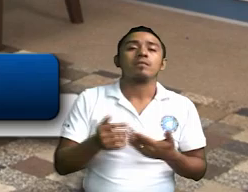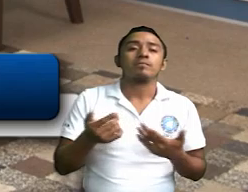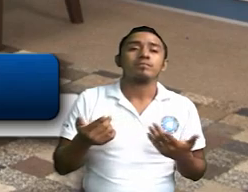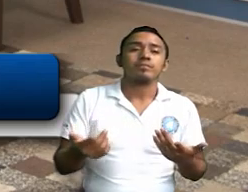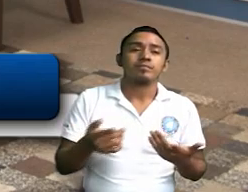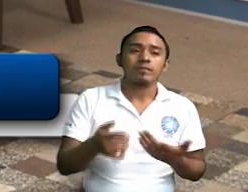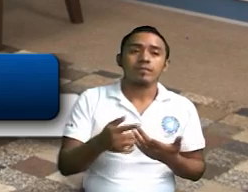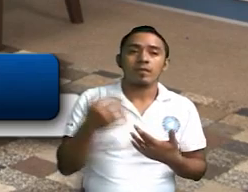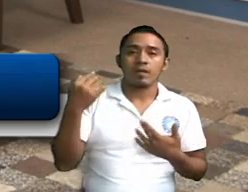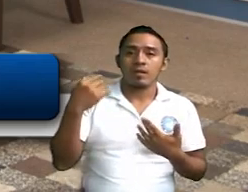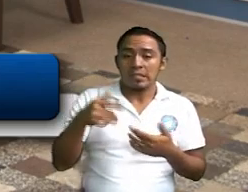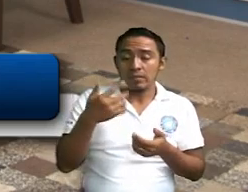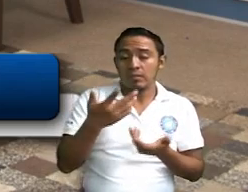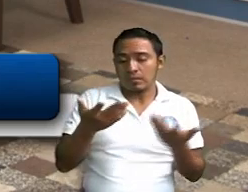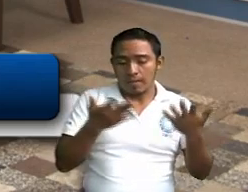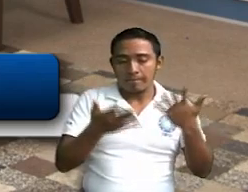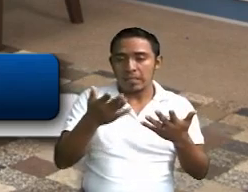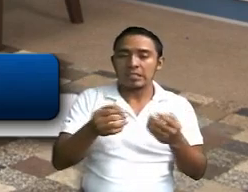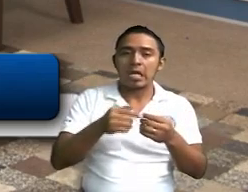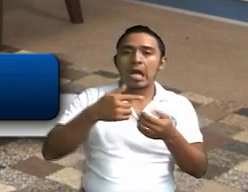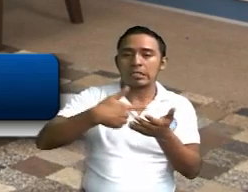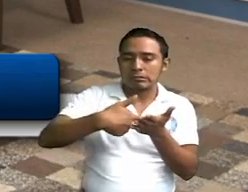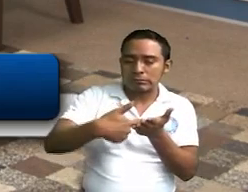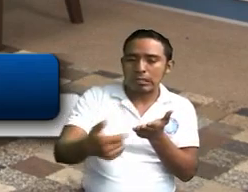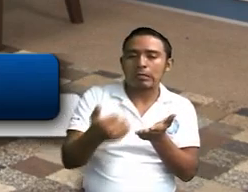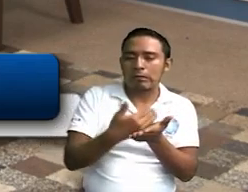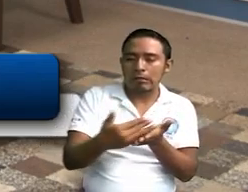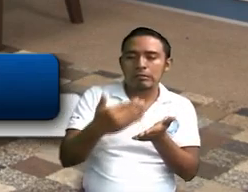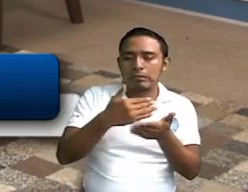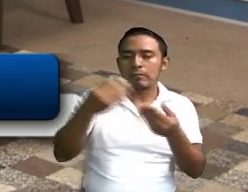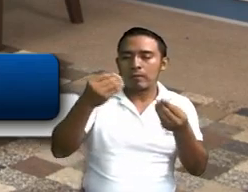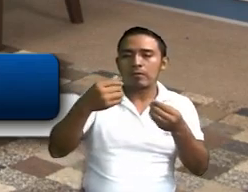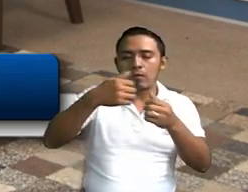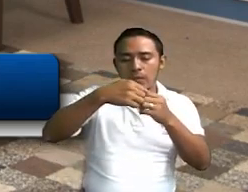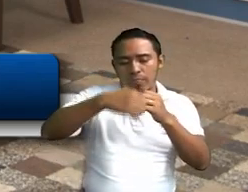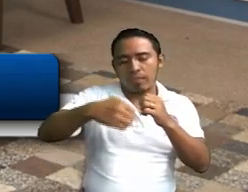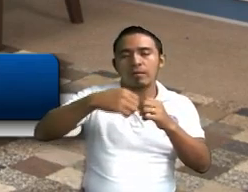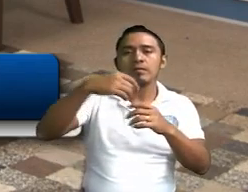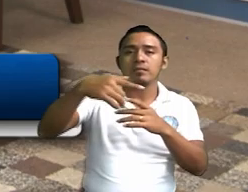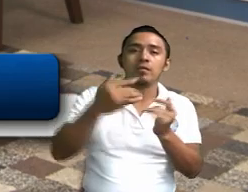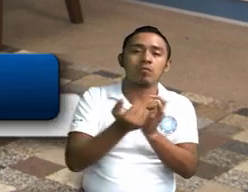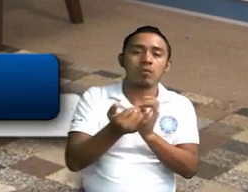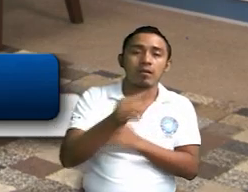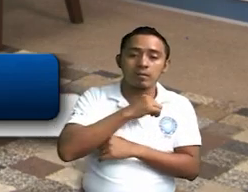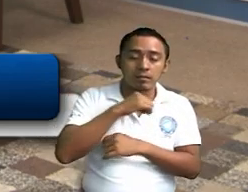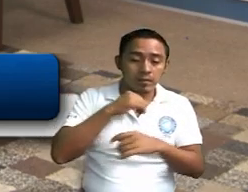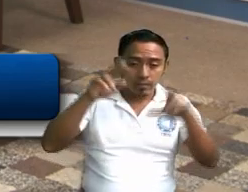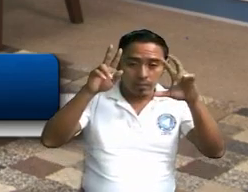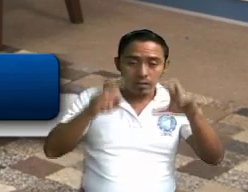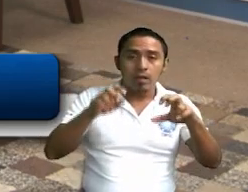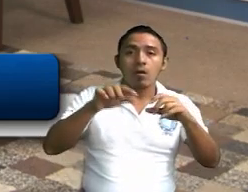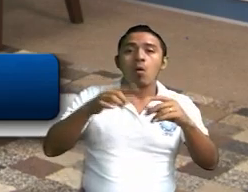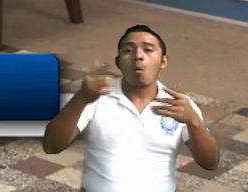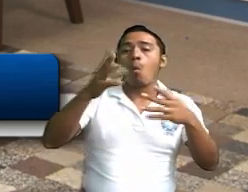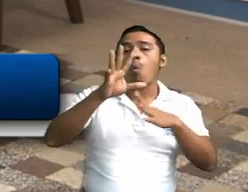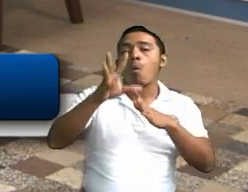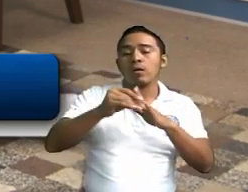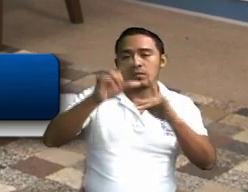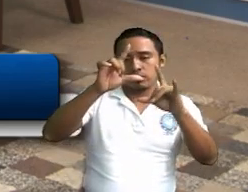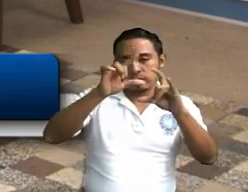cadera. ¿Qué es el famoso desgaste? El desgaste, lo que llamamos la radiografía. La radiografía lo precisa. Lo precisa el grado de desgaste que